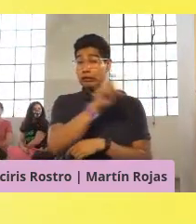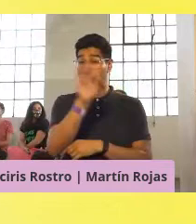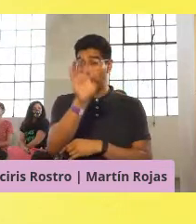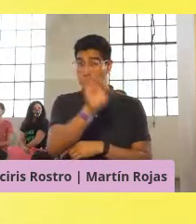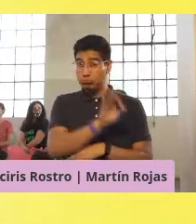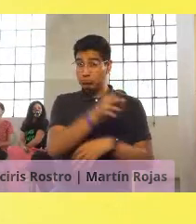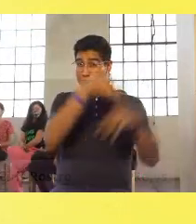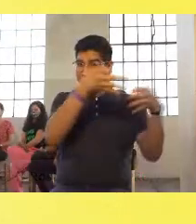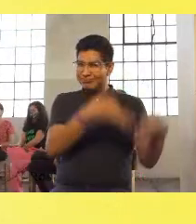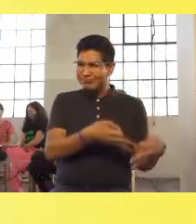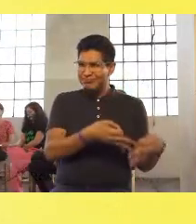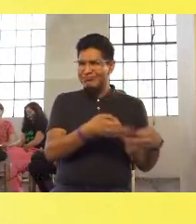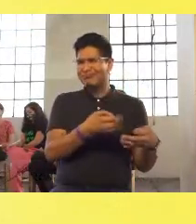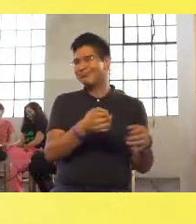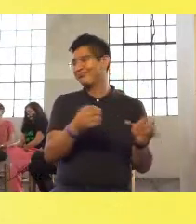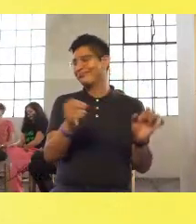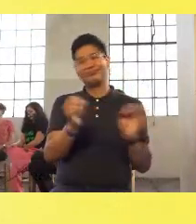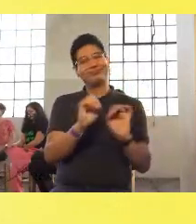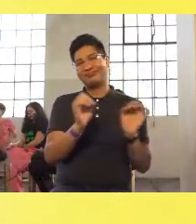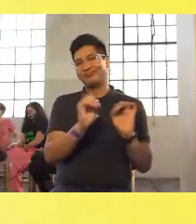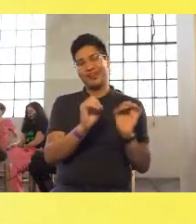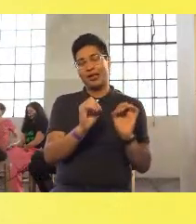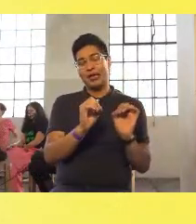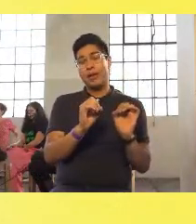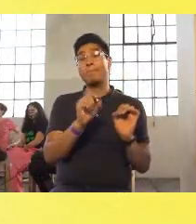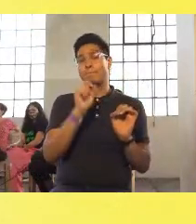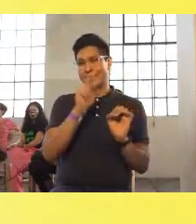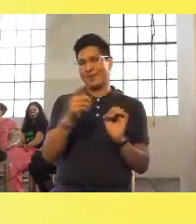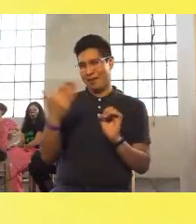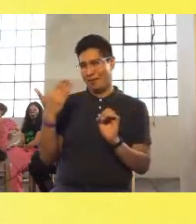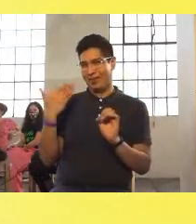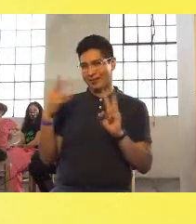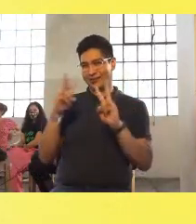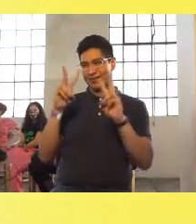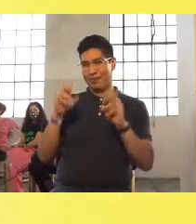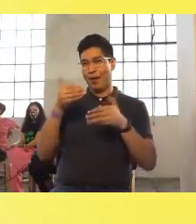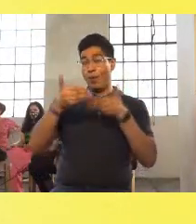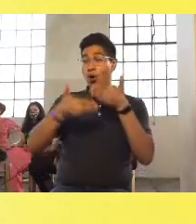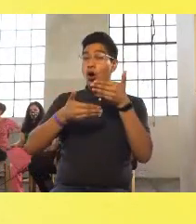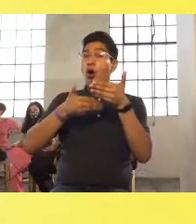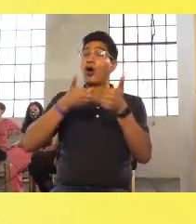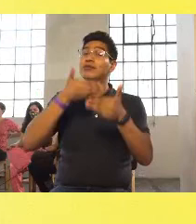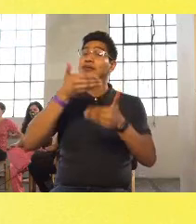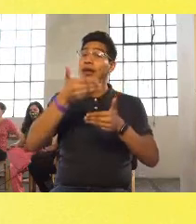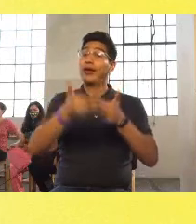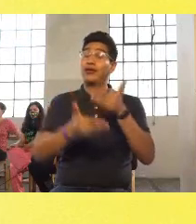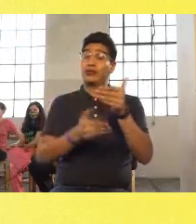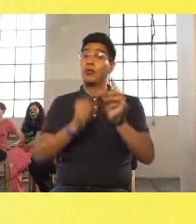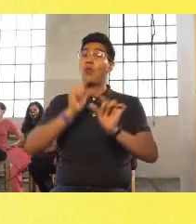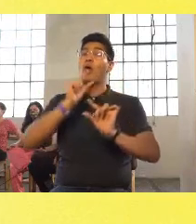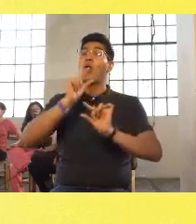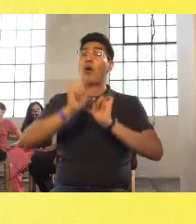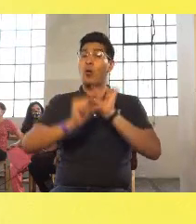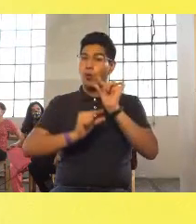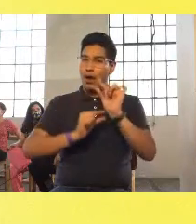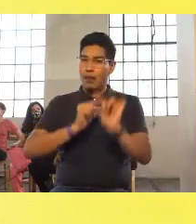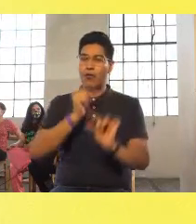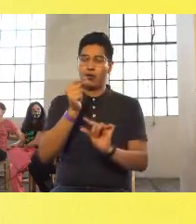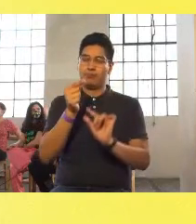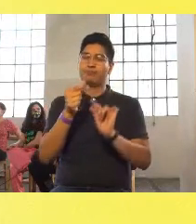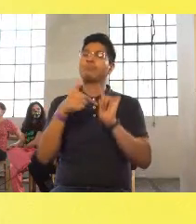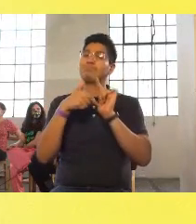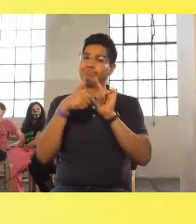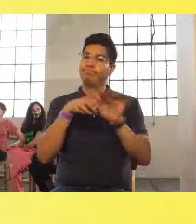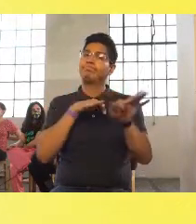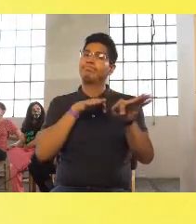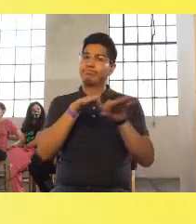porque también justo por eso hablamos de procesos, ¿no? Y lo comentaron todos, son constantes procesos y por eso sigues trabajando y por